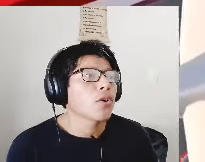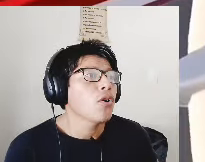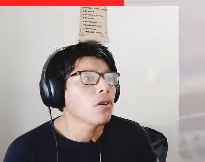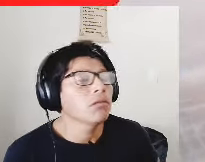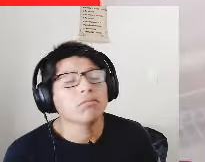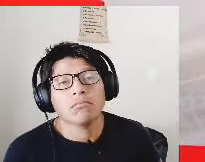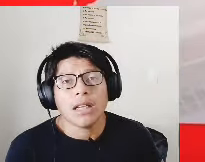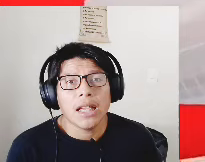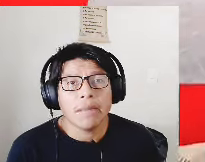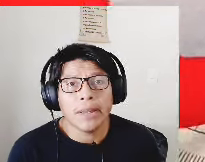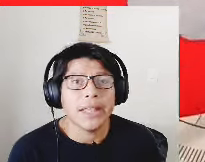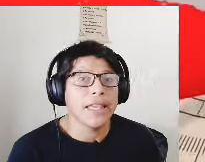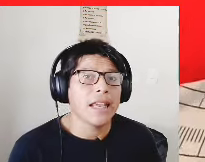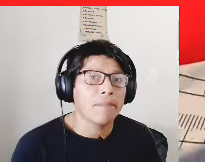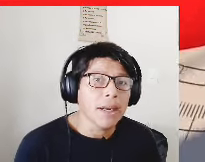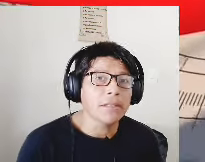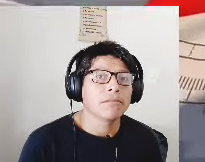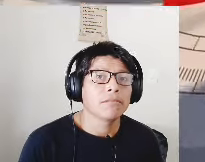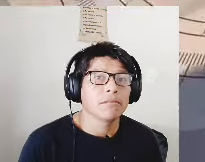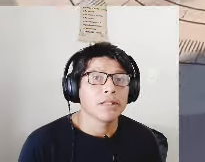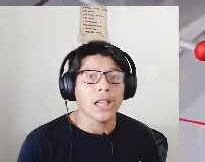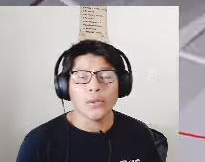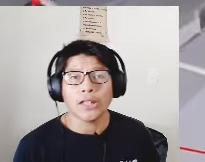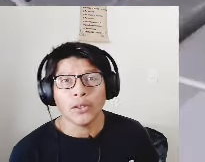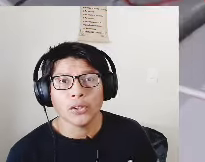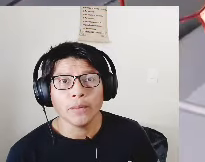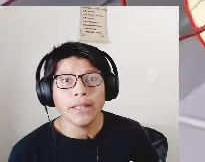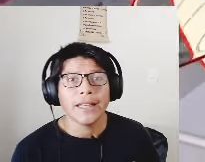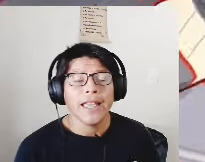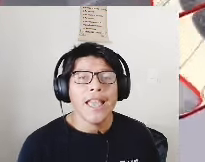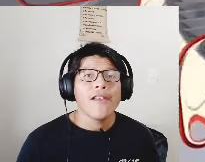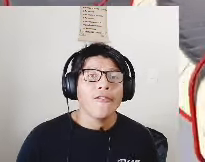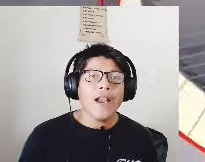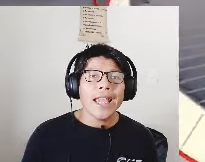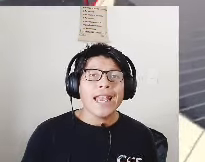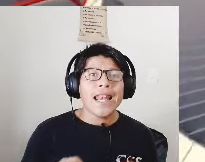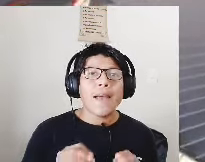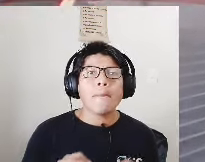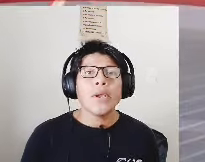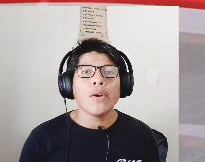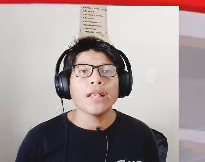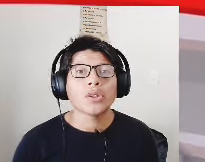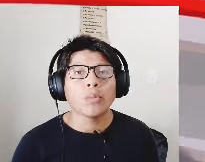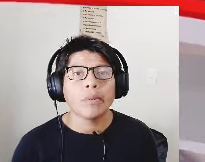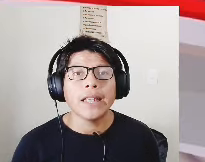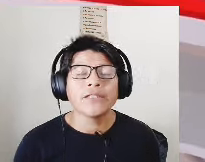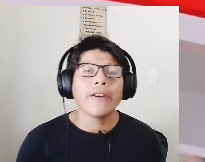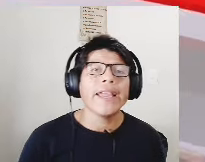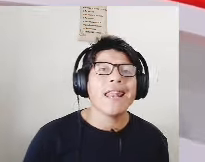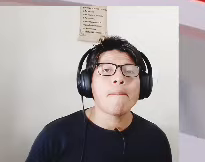fue aliarse con el PRI y el PAN, que no se nos olvide. Fue la peor estupidez, fue el